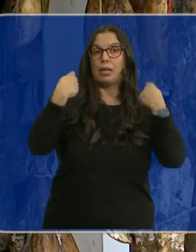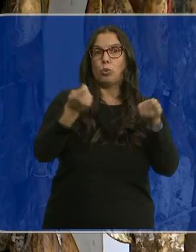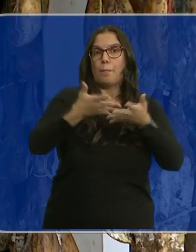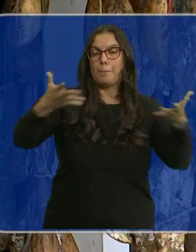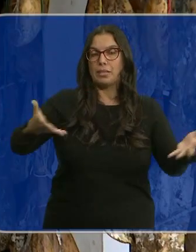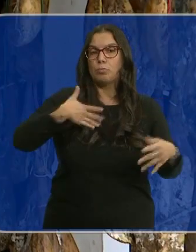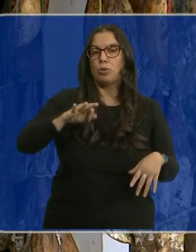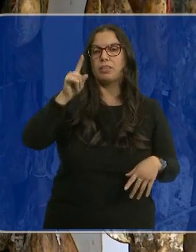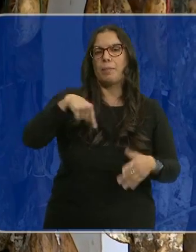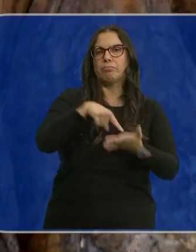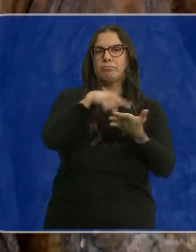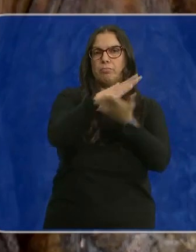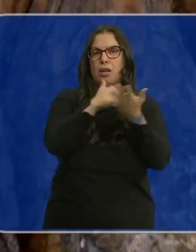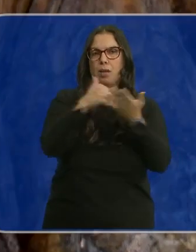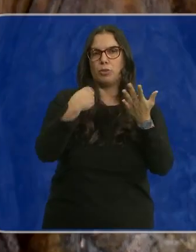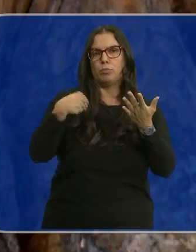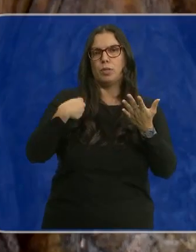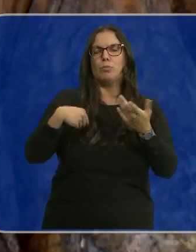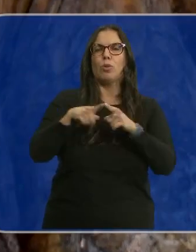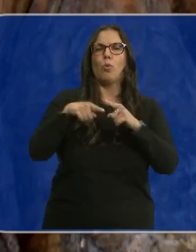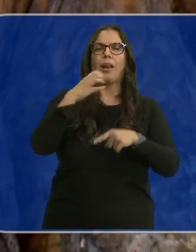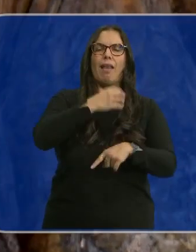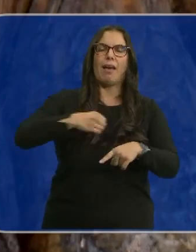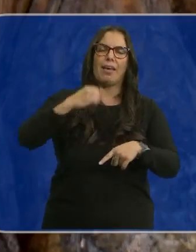piezas de análisis de los parámetros de ácidos grasos.